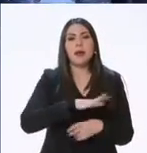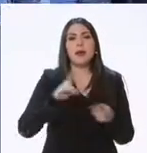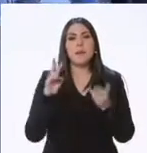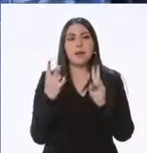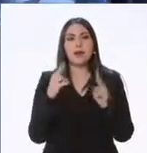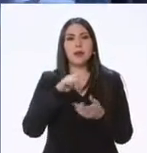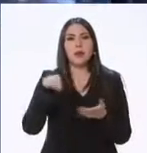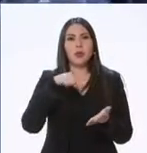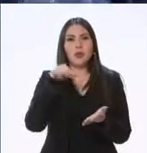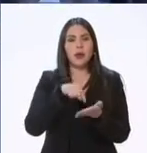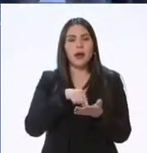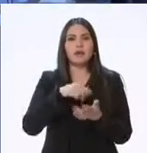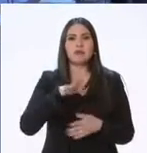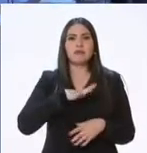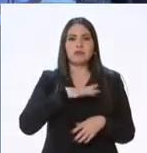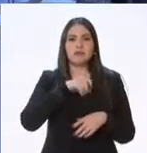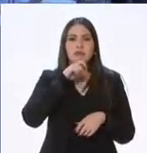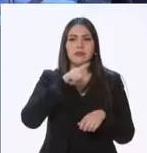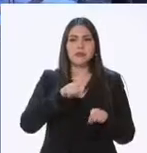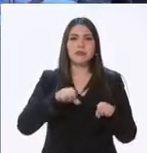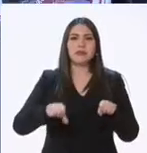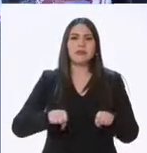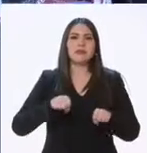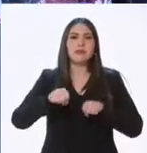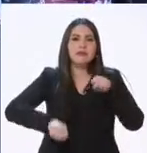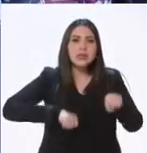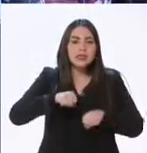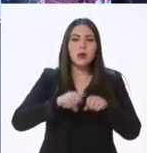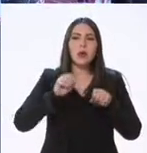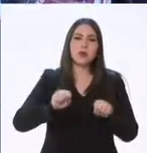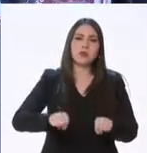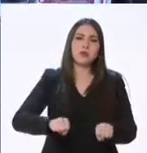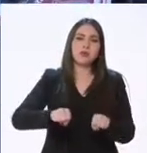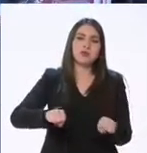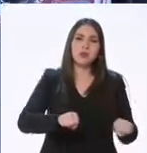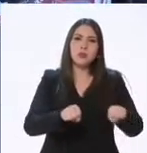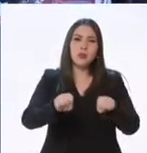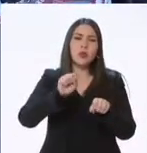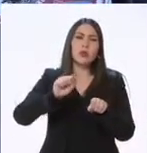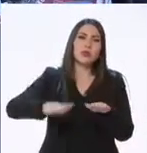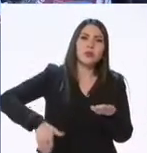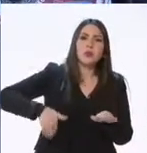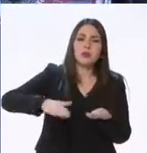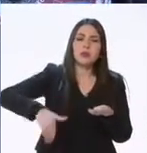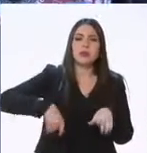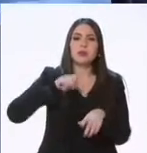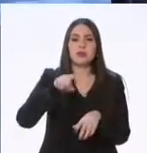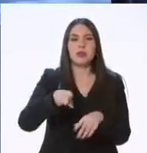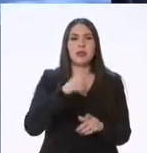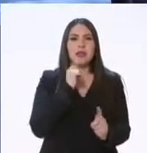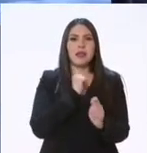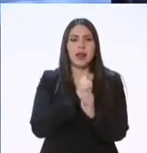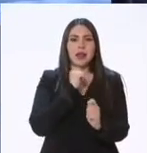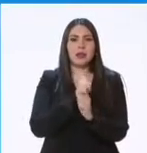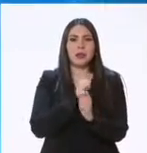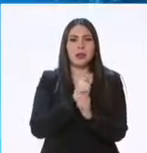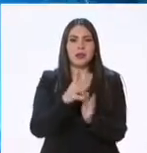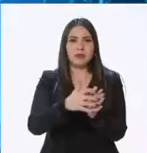áreas en las que operan los sistemas de movilidad sin anclaje y las empresas que promueven estos sistemas verdes de transporte.